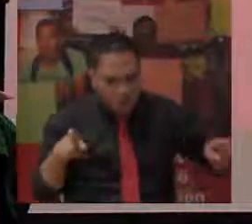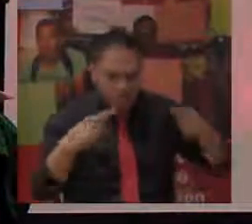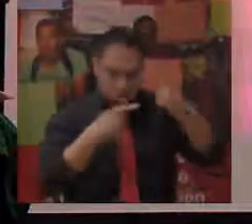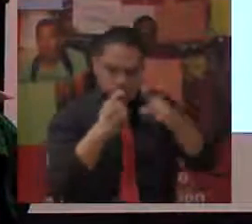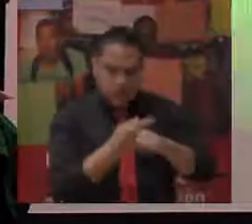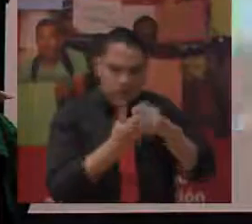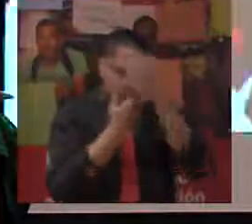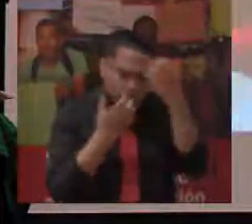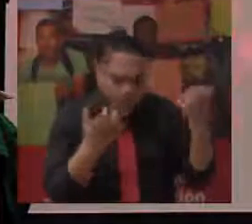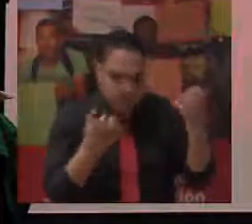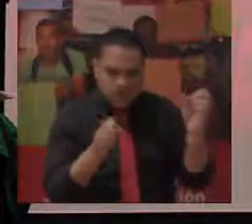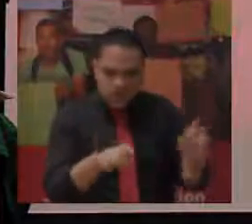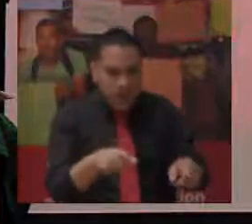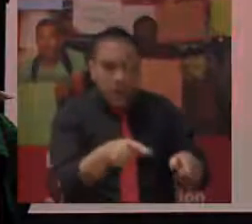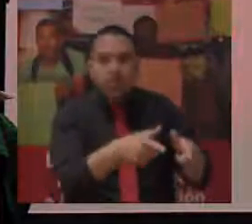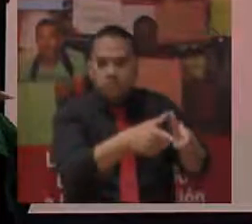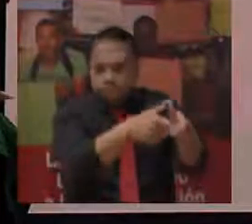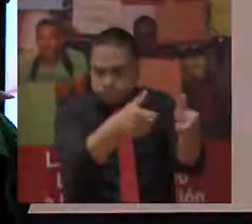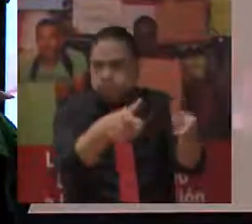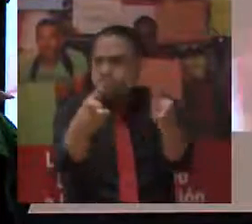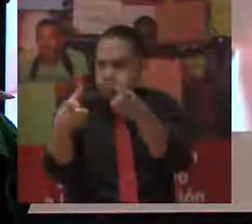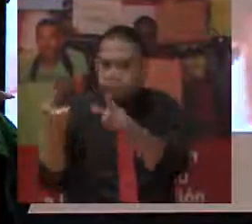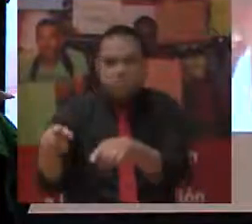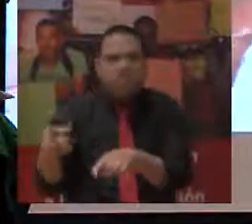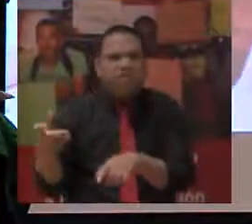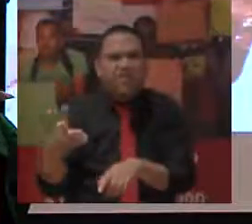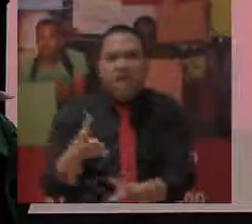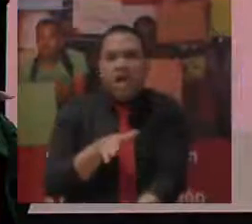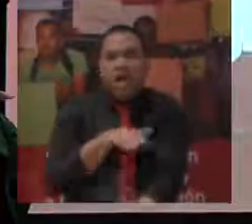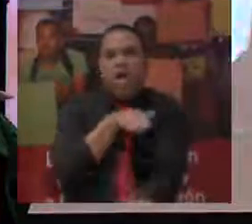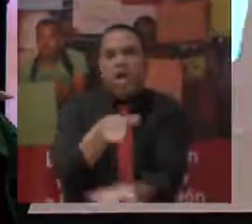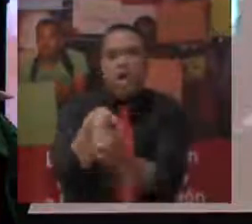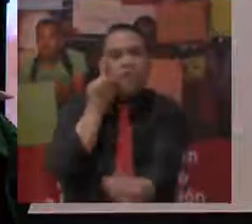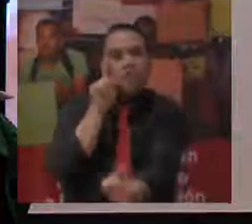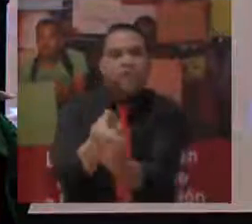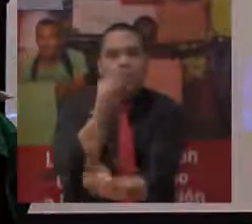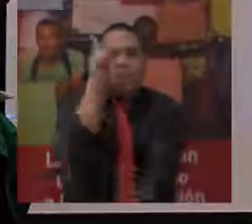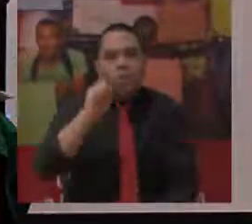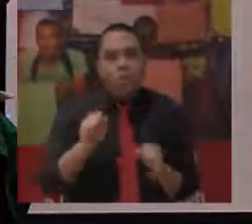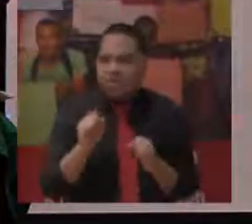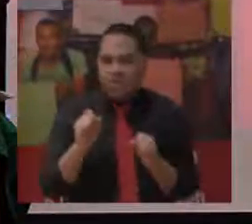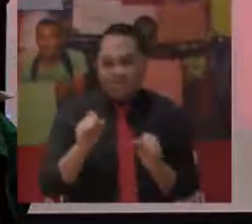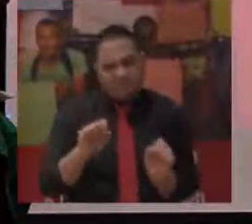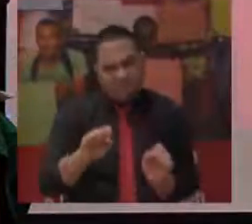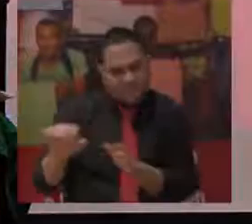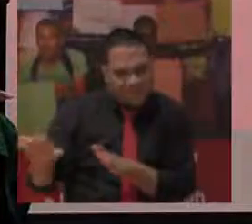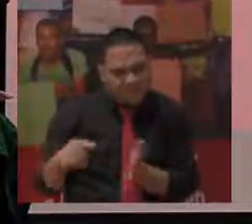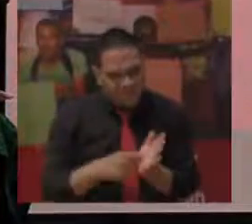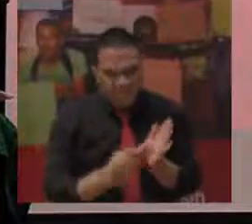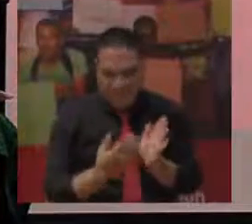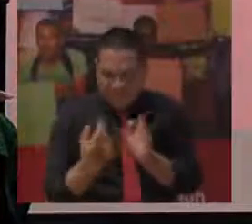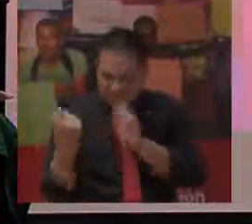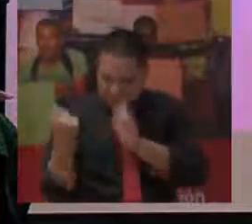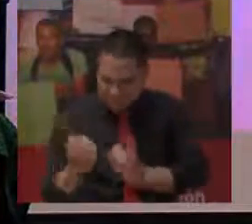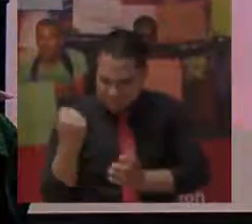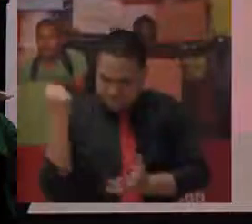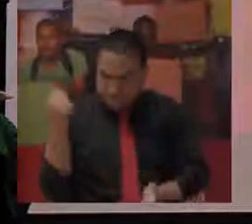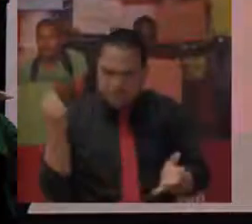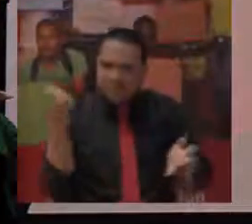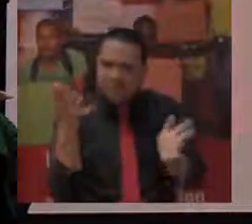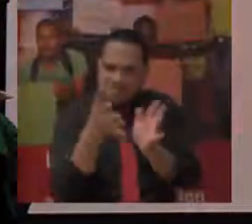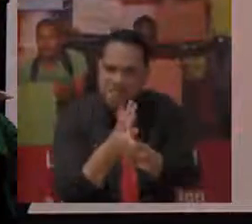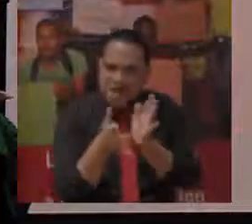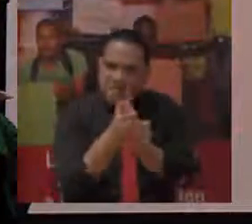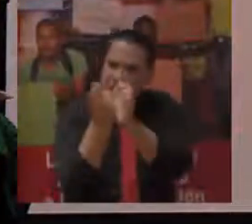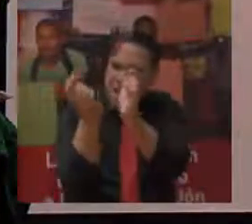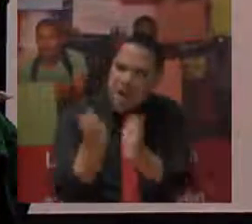desbogotanizar la agenda pública. Y en ese marco, desde hace muchos años, nuestra agenda de rendición de cuentas es un espacio